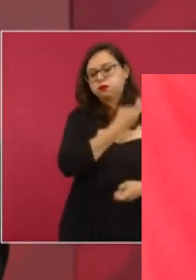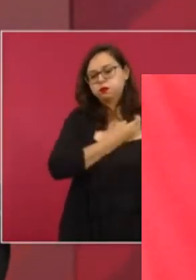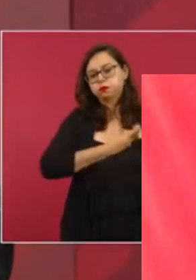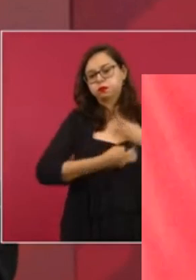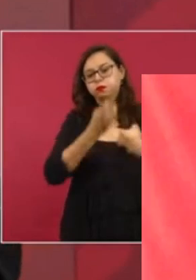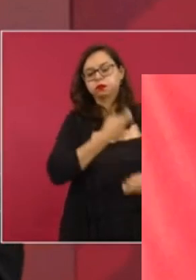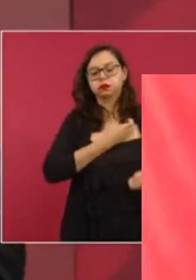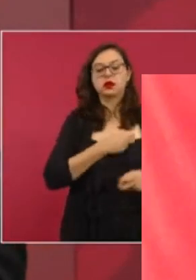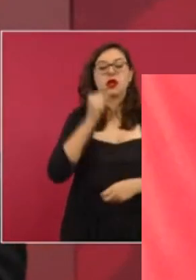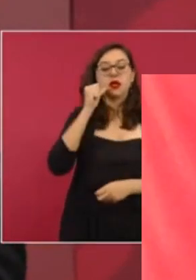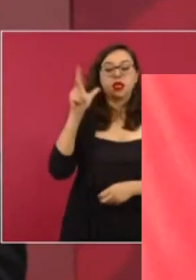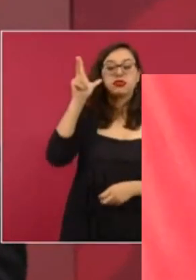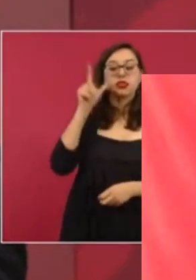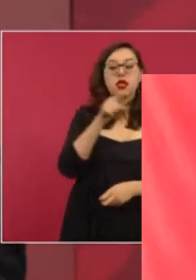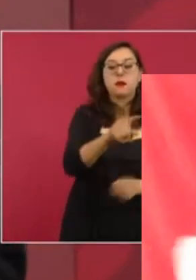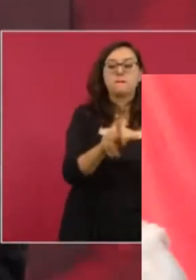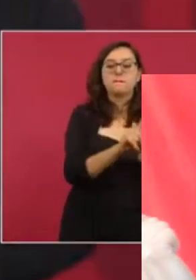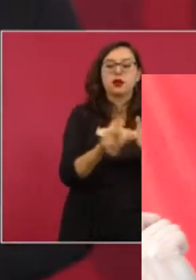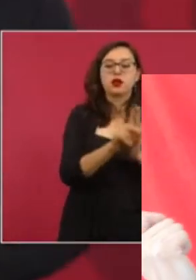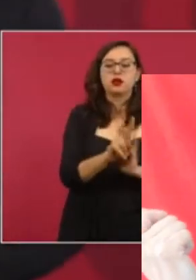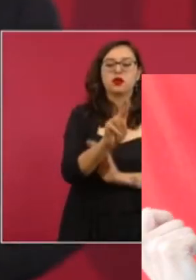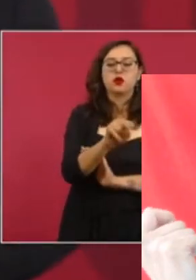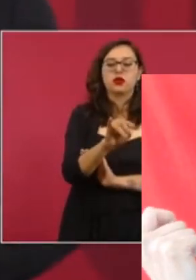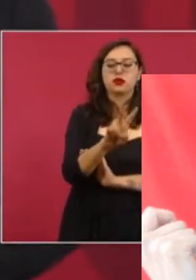antier estaba yo viendo en el Universal una columna